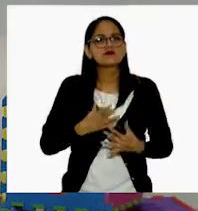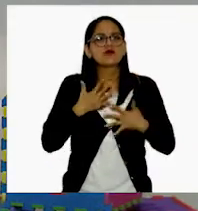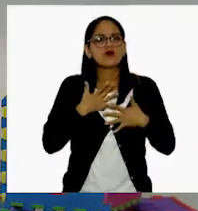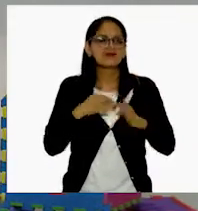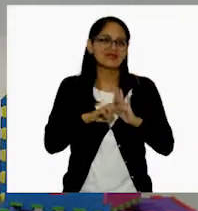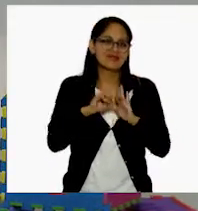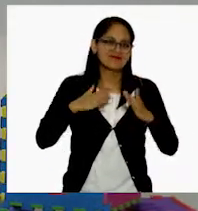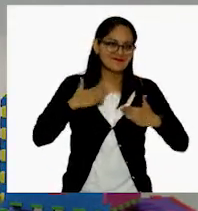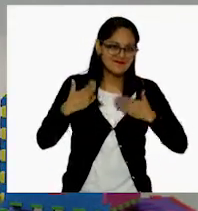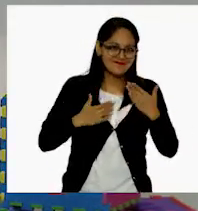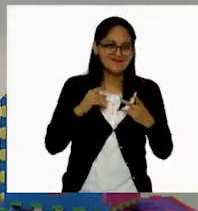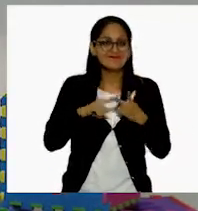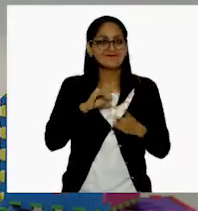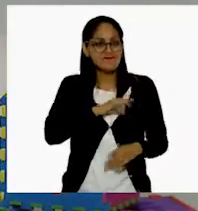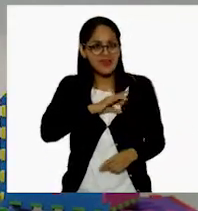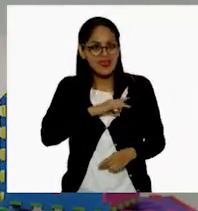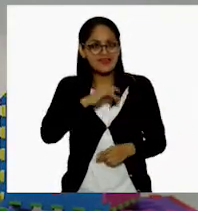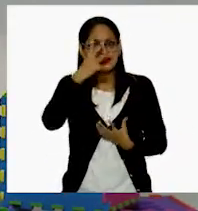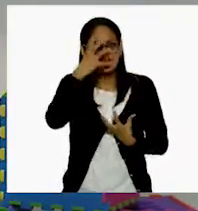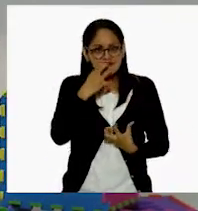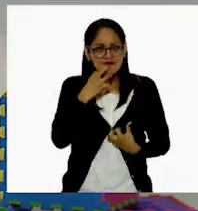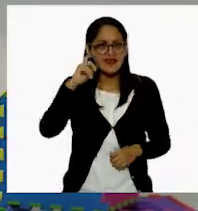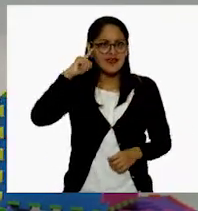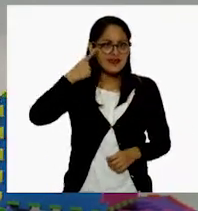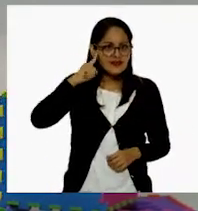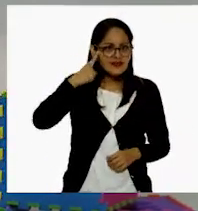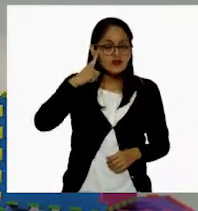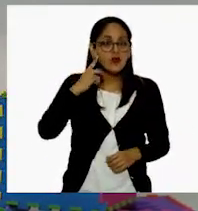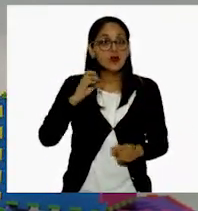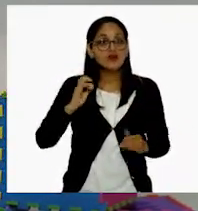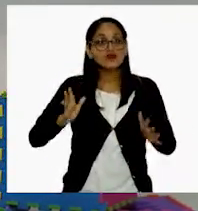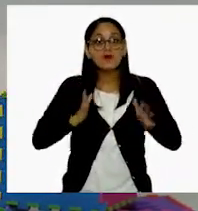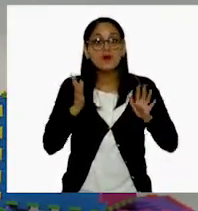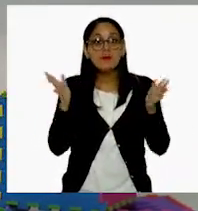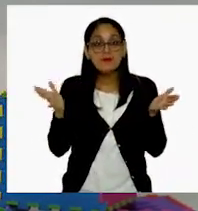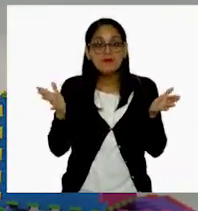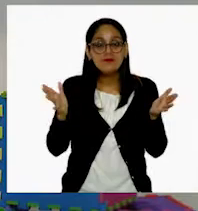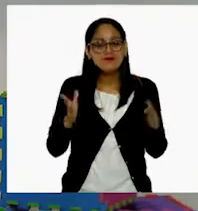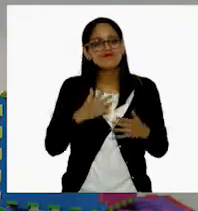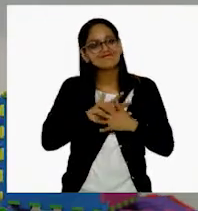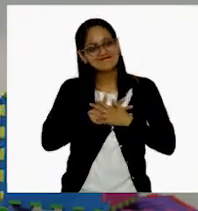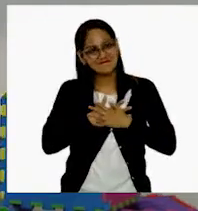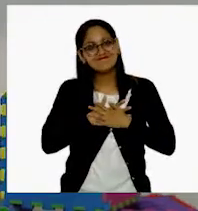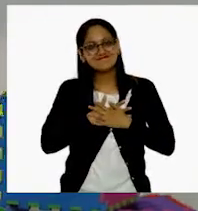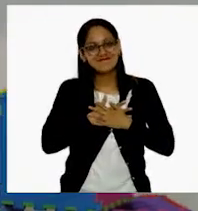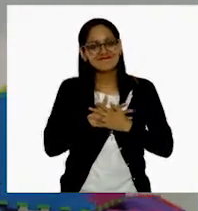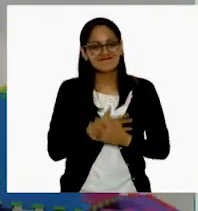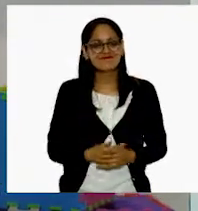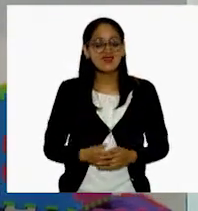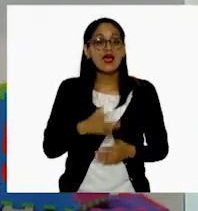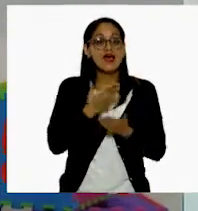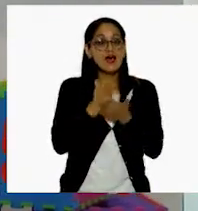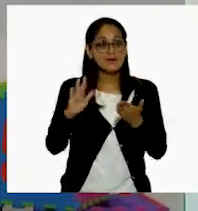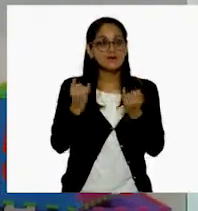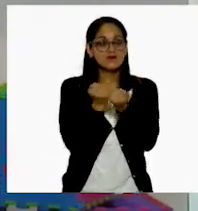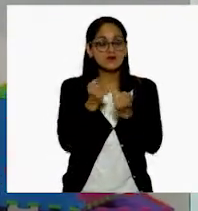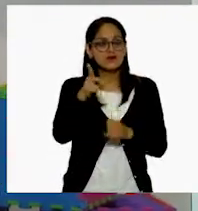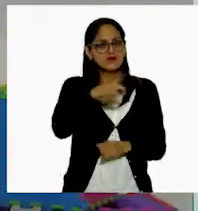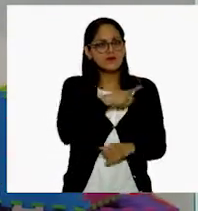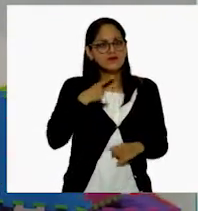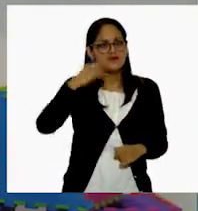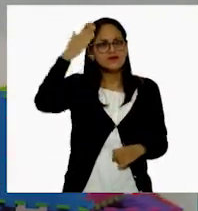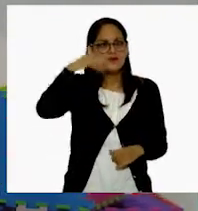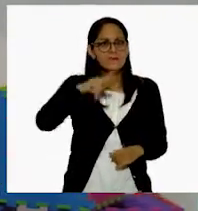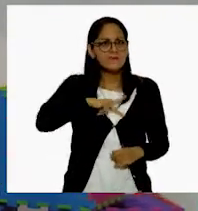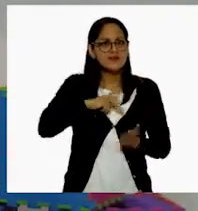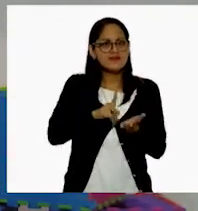alegría, el miedo, la tristeza, el enojo, la sorpresa y el amor. Además, debemos saber que es nuestro